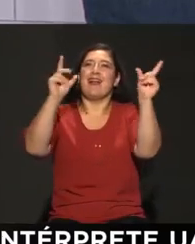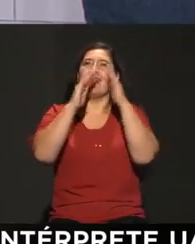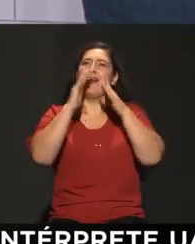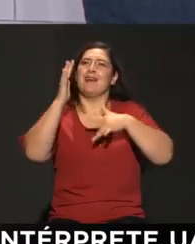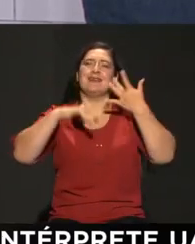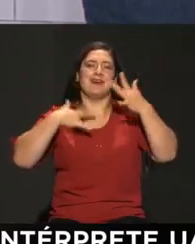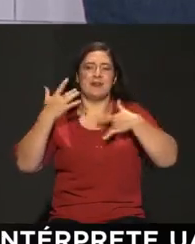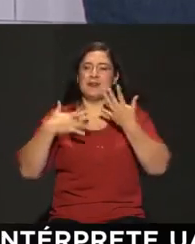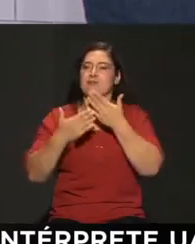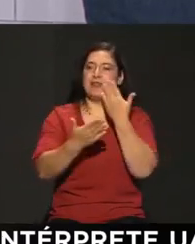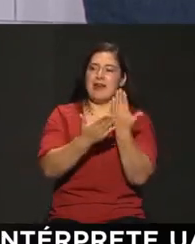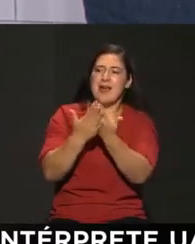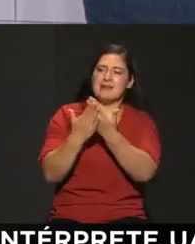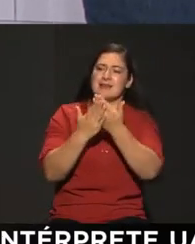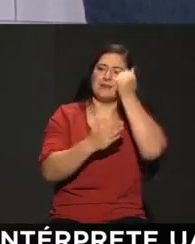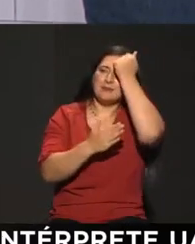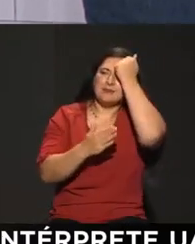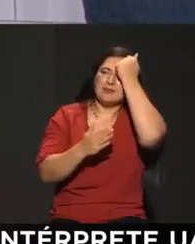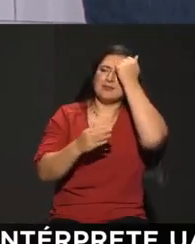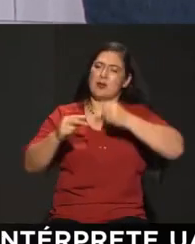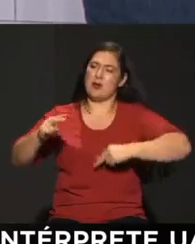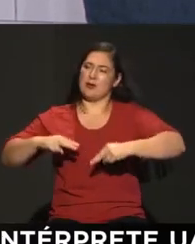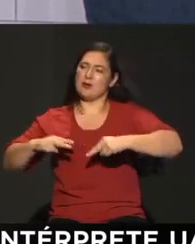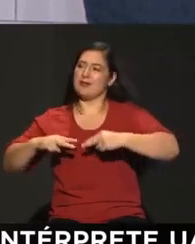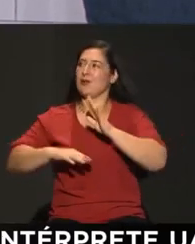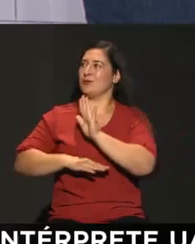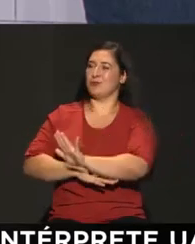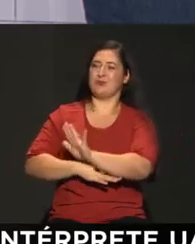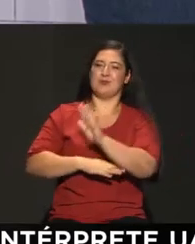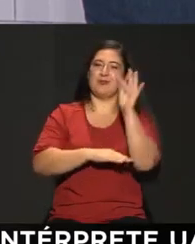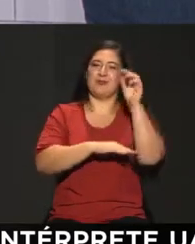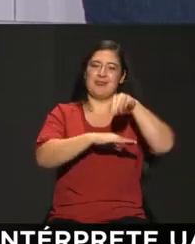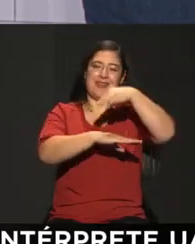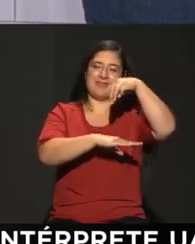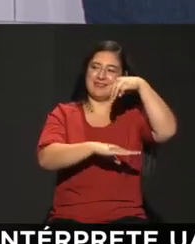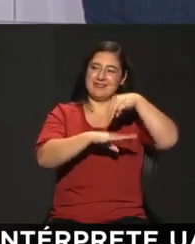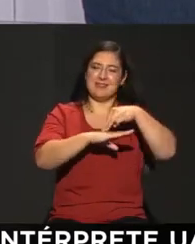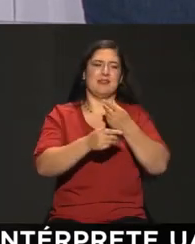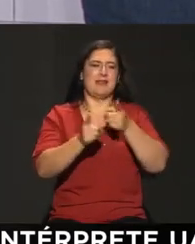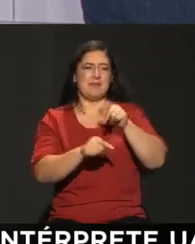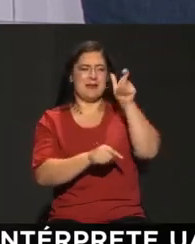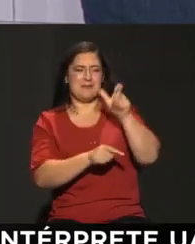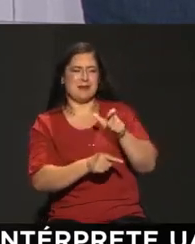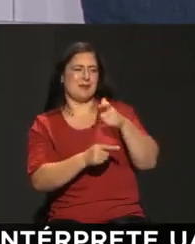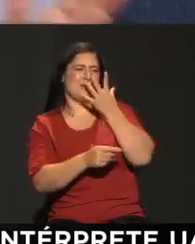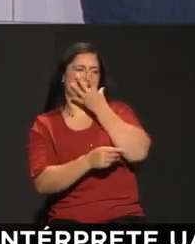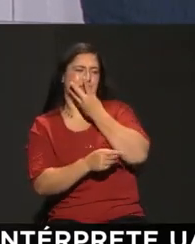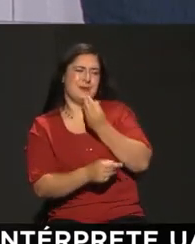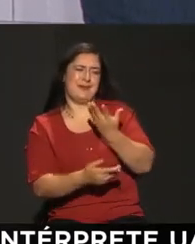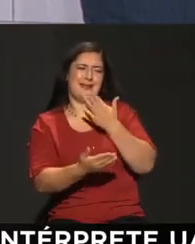los agentes educativos, agradecerle a la gente de la coordinación, agradecerte a ti tu buena energía, esa boca que mejoró